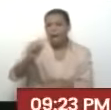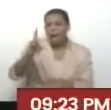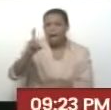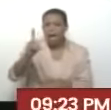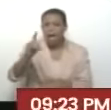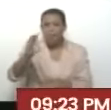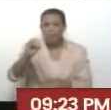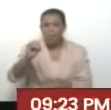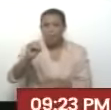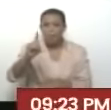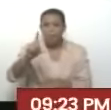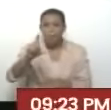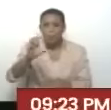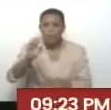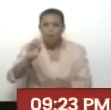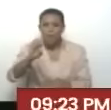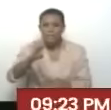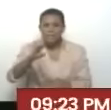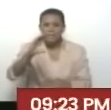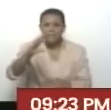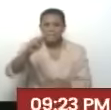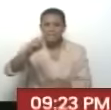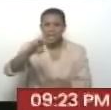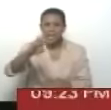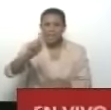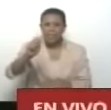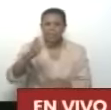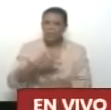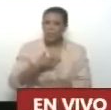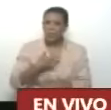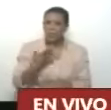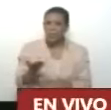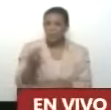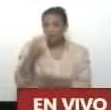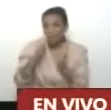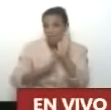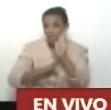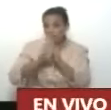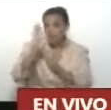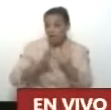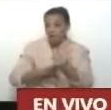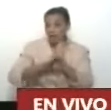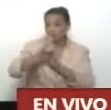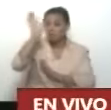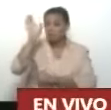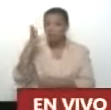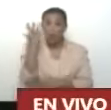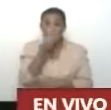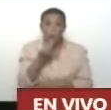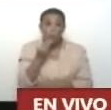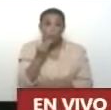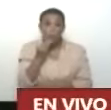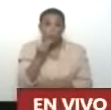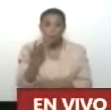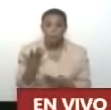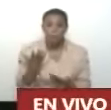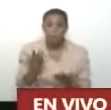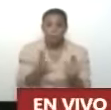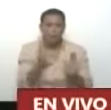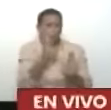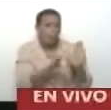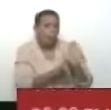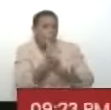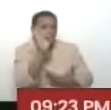¿Adolecen de qué? ¿Por qué adolecen? No, ustedes están creciendo. Es la juventud primaria o la